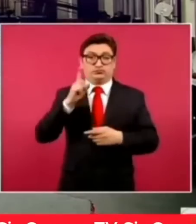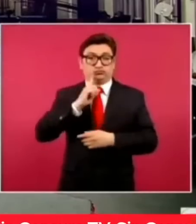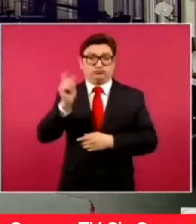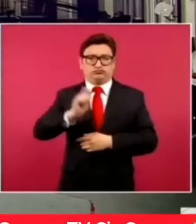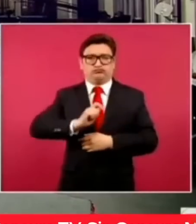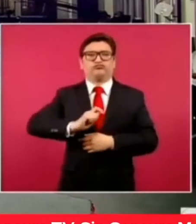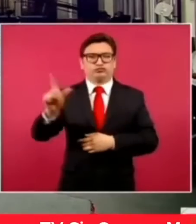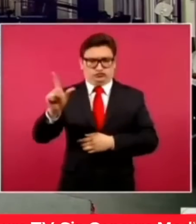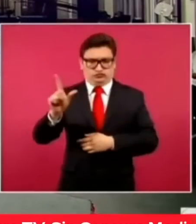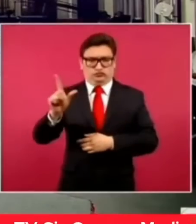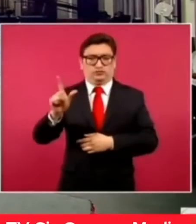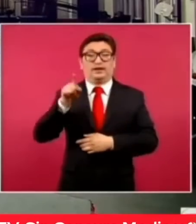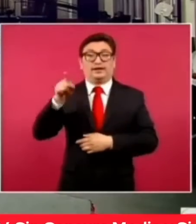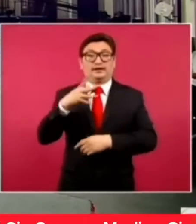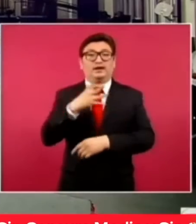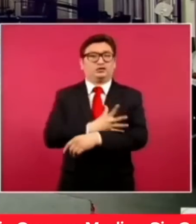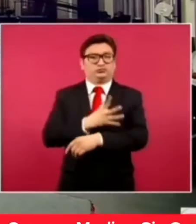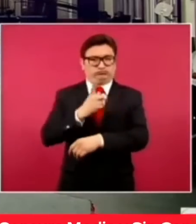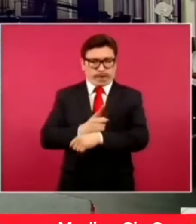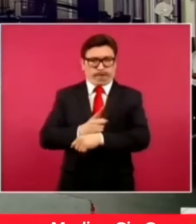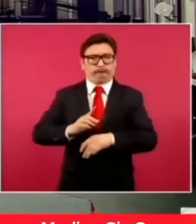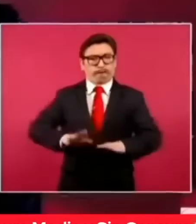profesionalismo, es honesta,